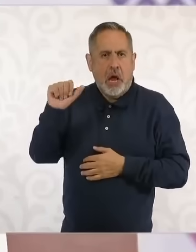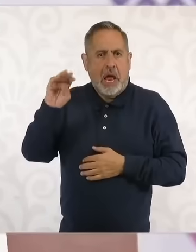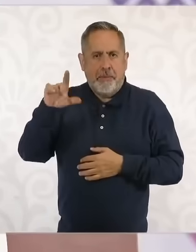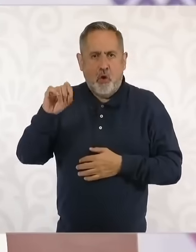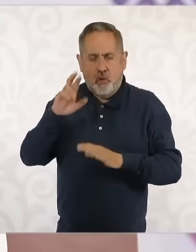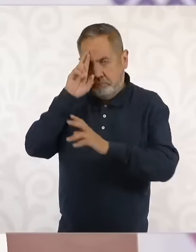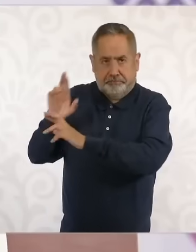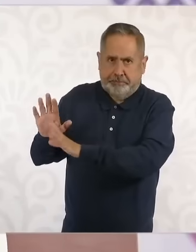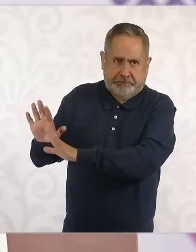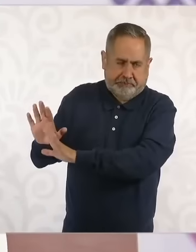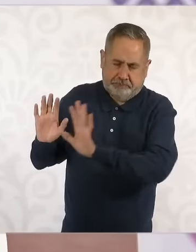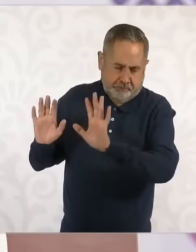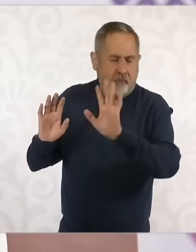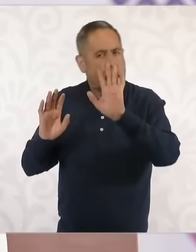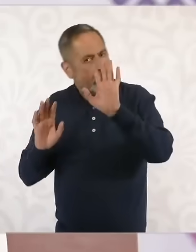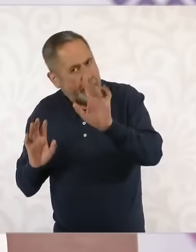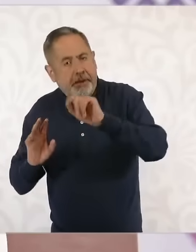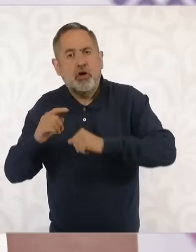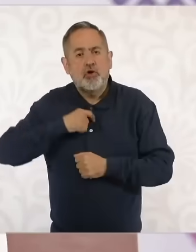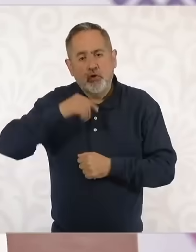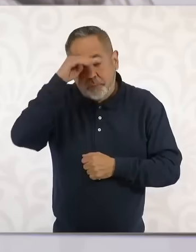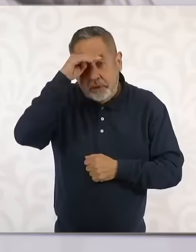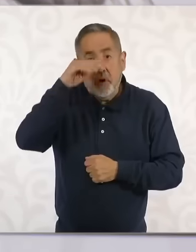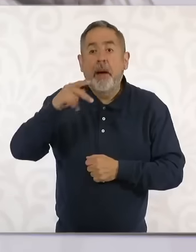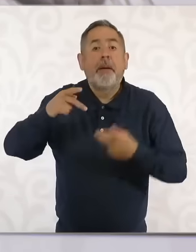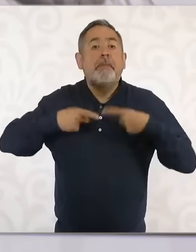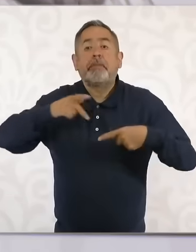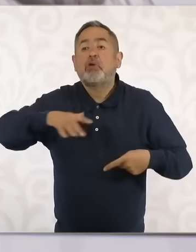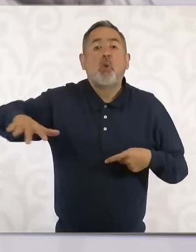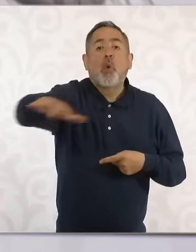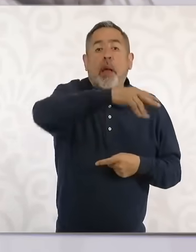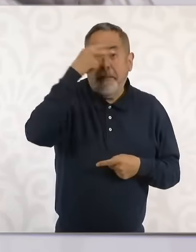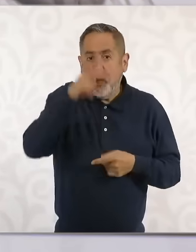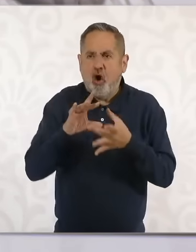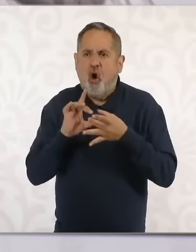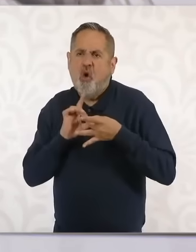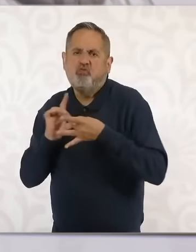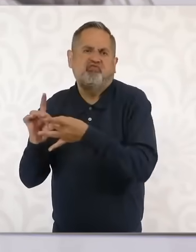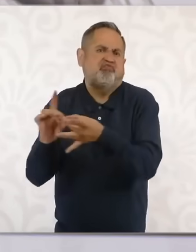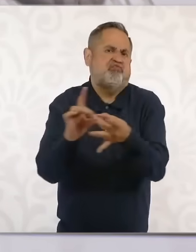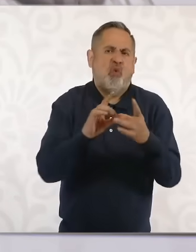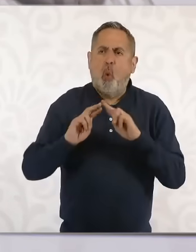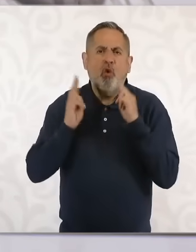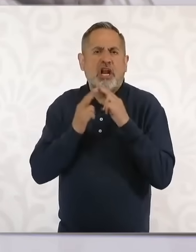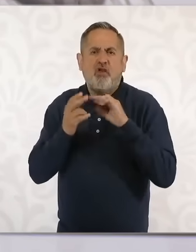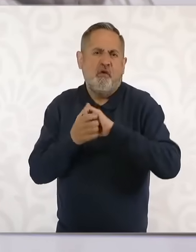Yo pienso que el pueblo de México está unido frente a cualquier